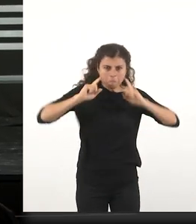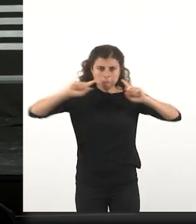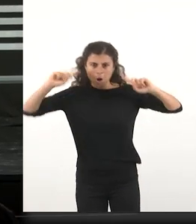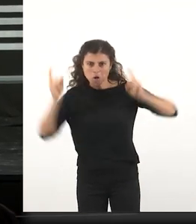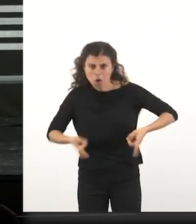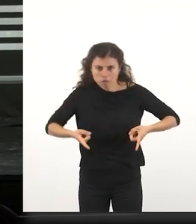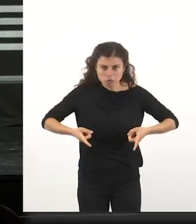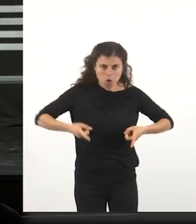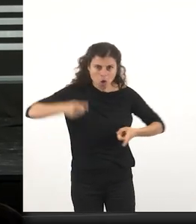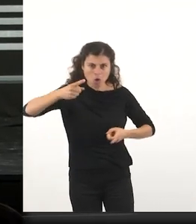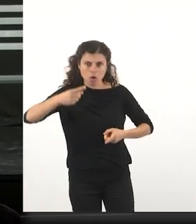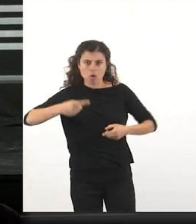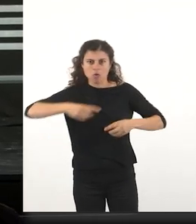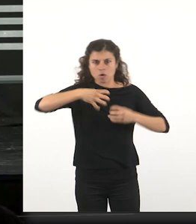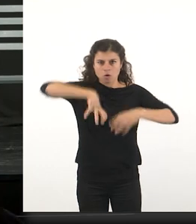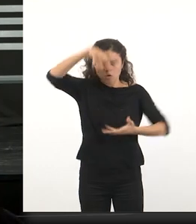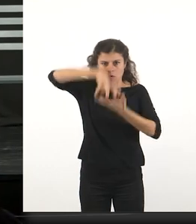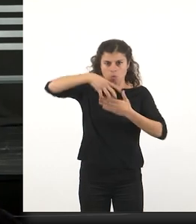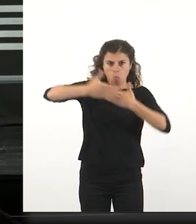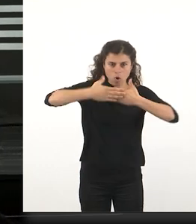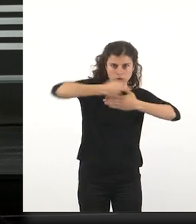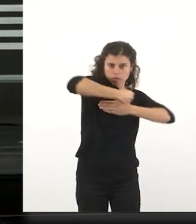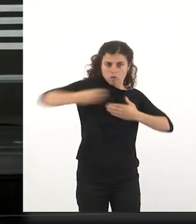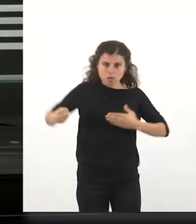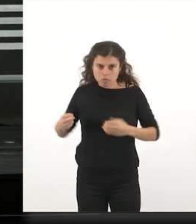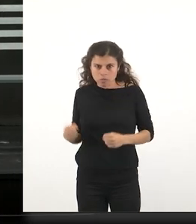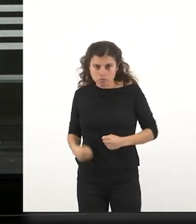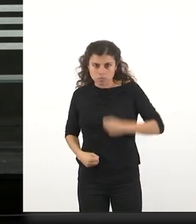que le abran la puerta! El príncipe, ¡pum! ¡Pum!